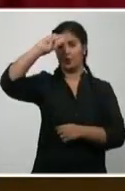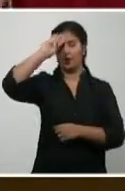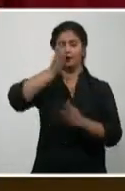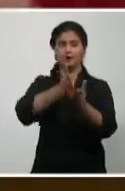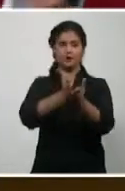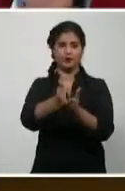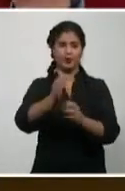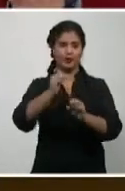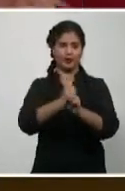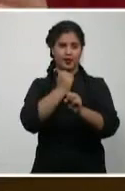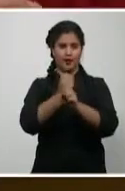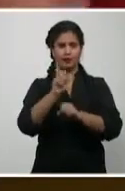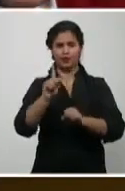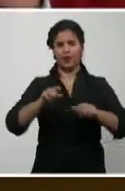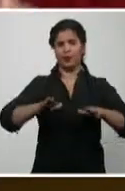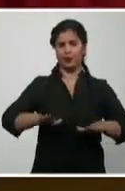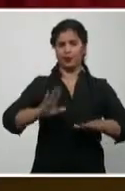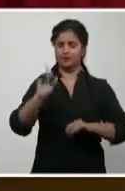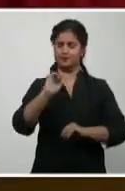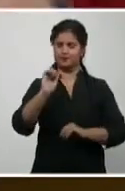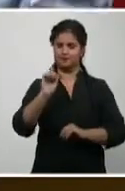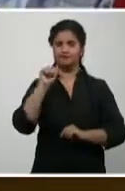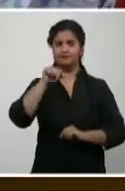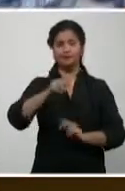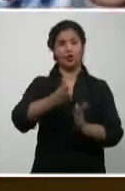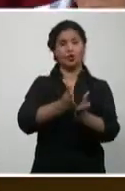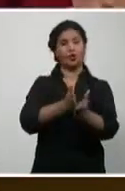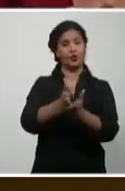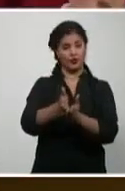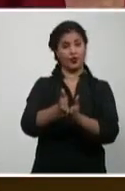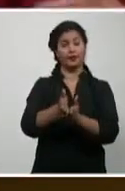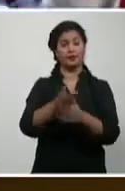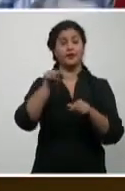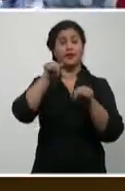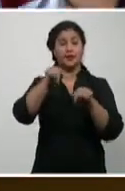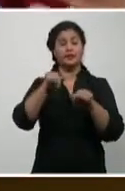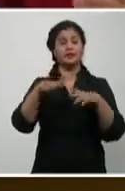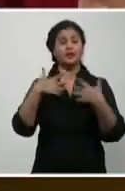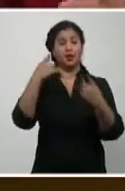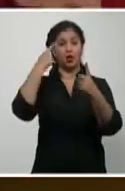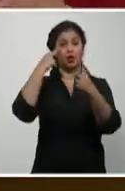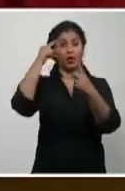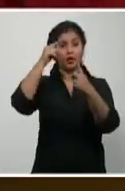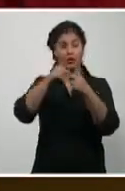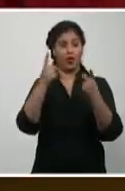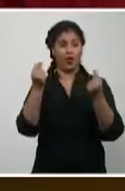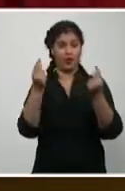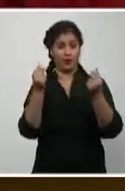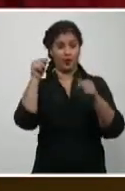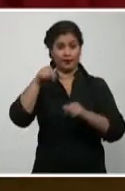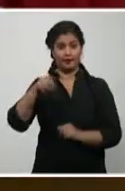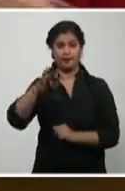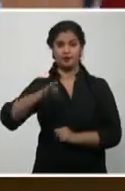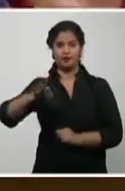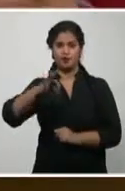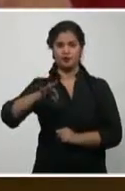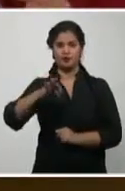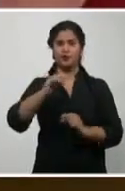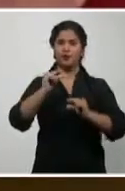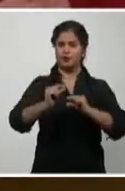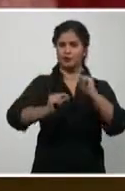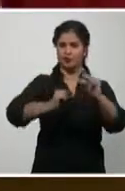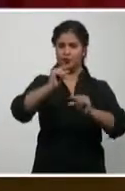Esa es la tarea porque es el desarrollo municipal. La economía del municipio va a mejorar. Cuando hay